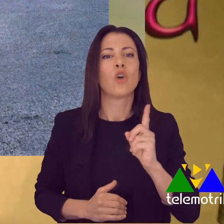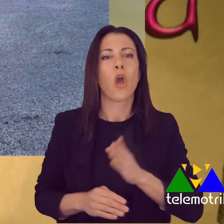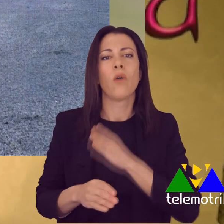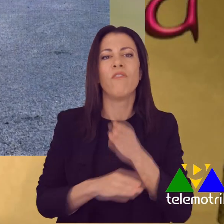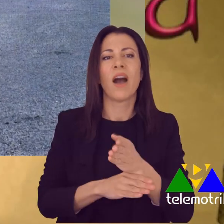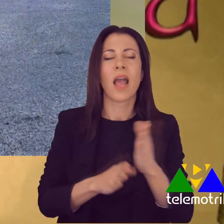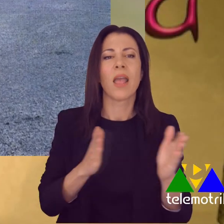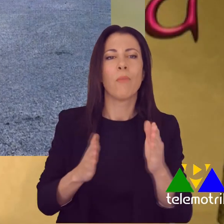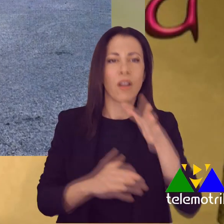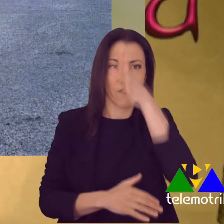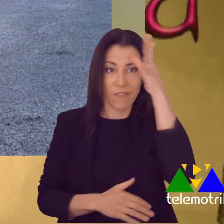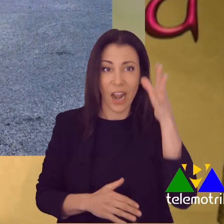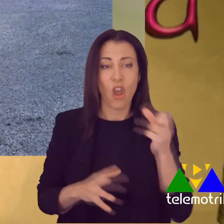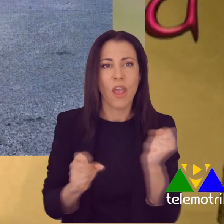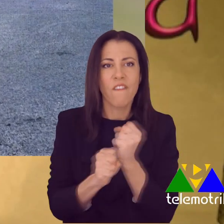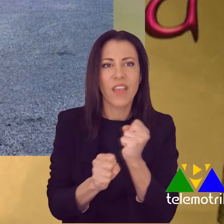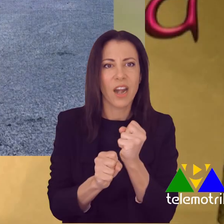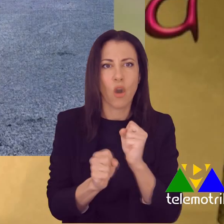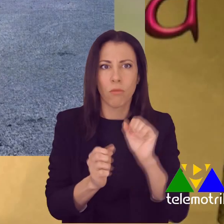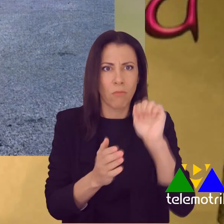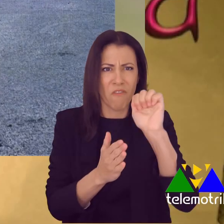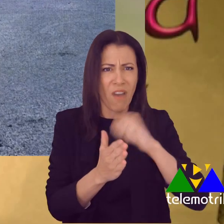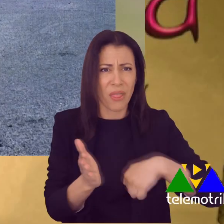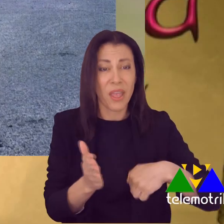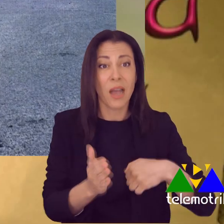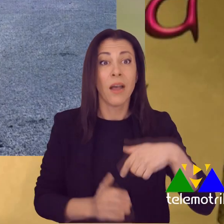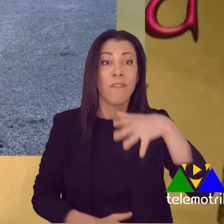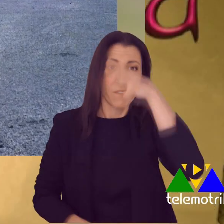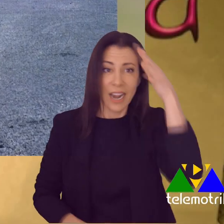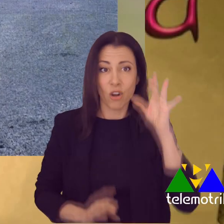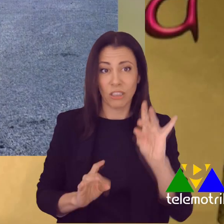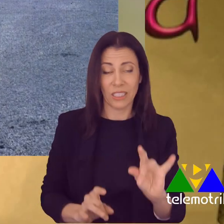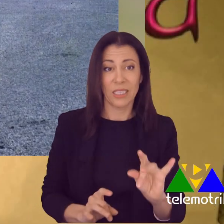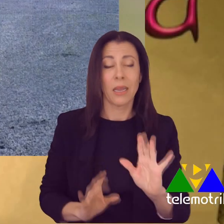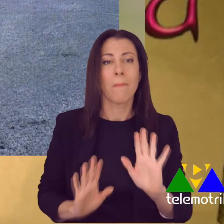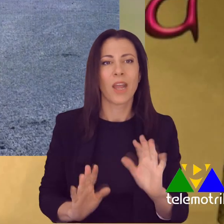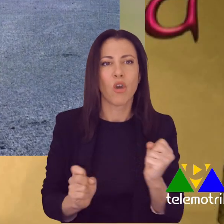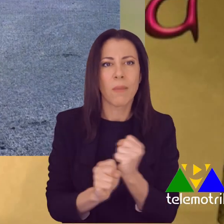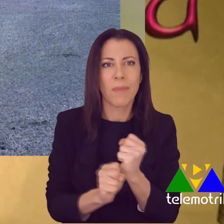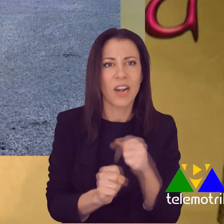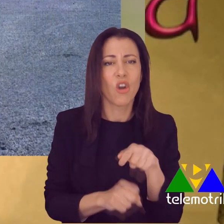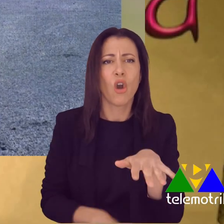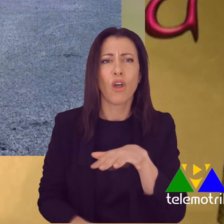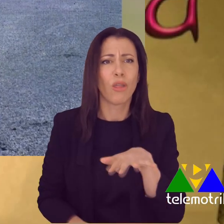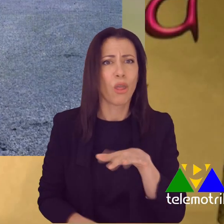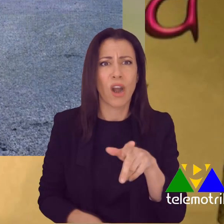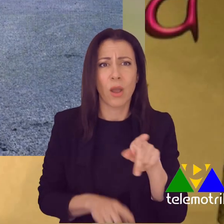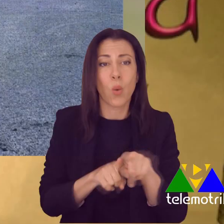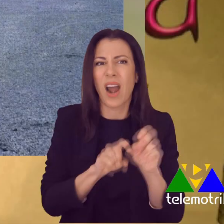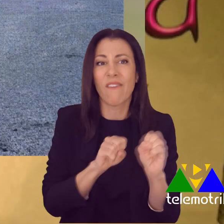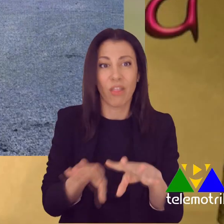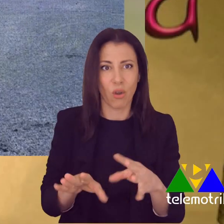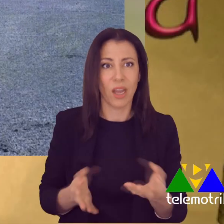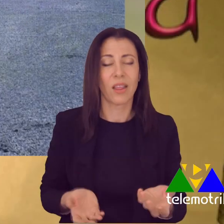Es decir, durante el invierno permanecía vacía y en verano sí, había gente, pero en invierno la zona absolutamente abandonada,